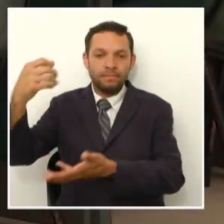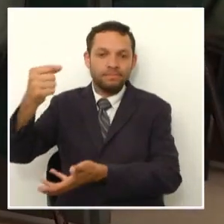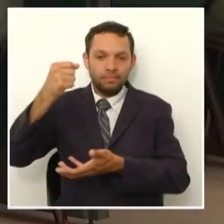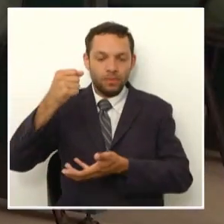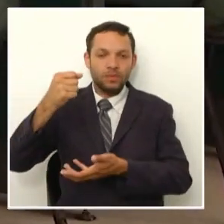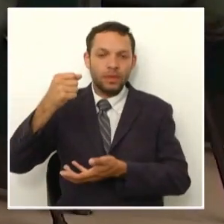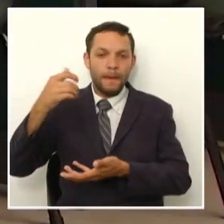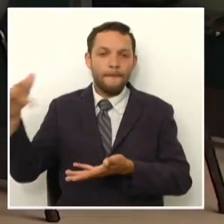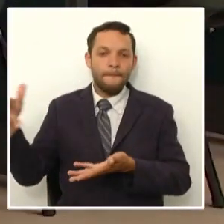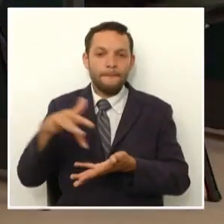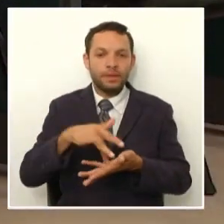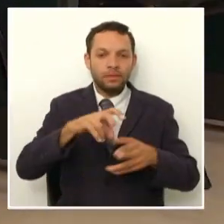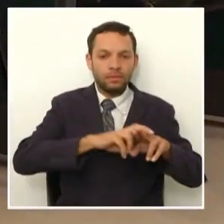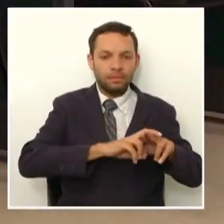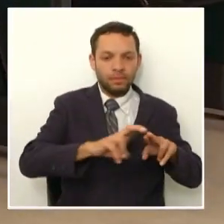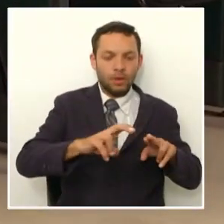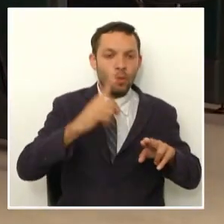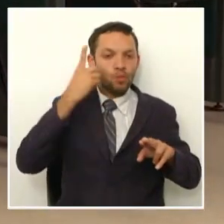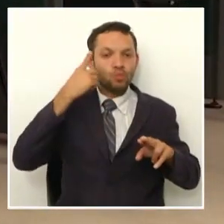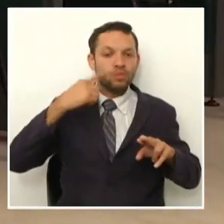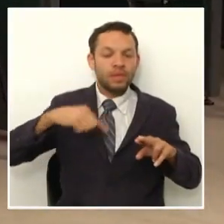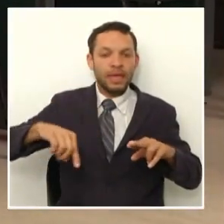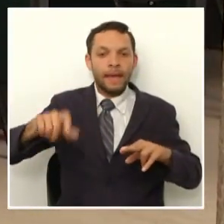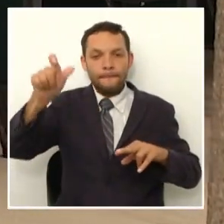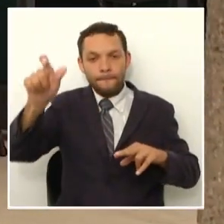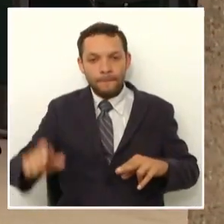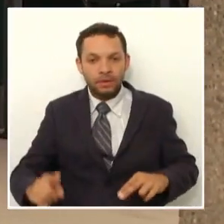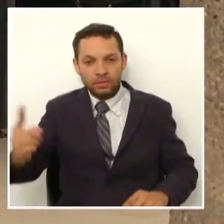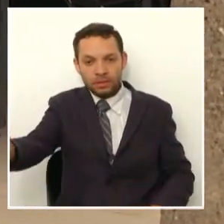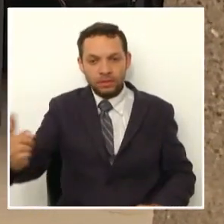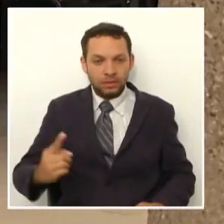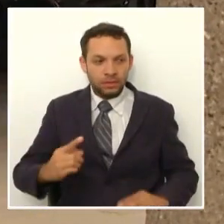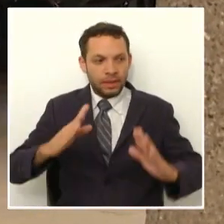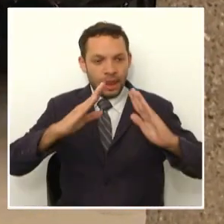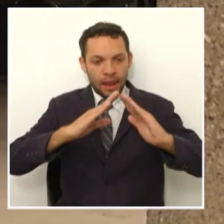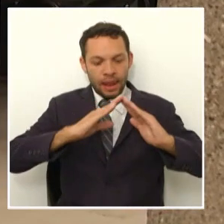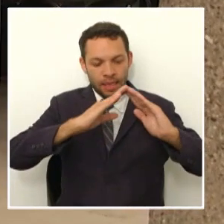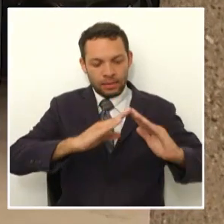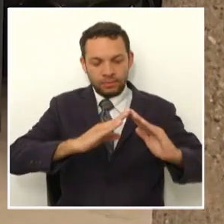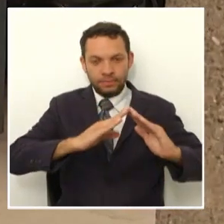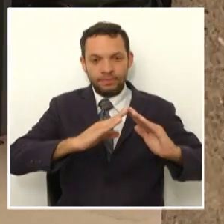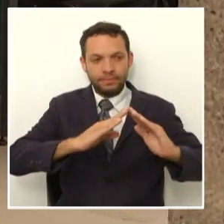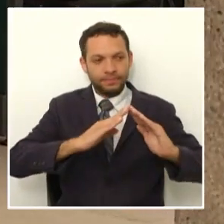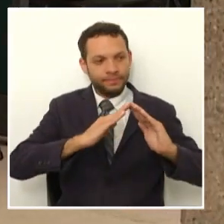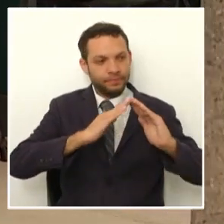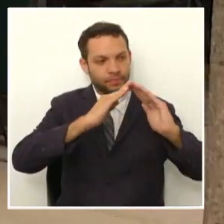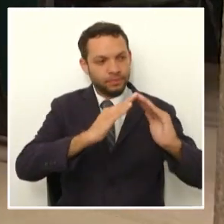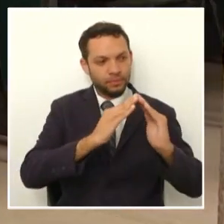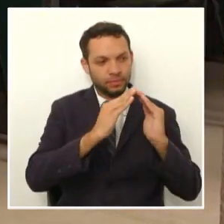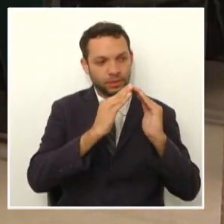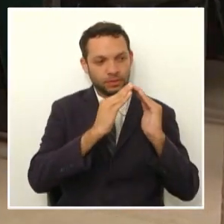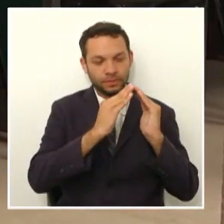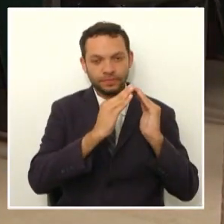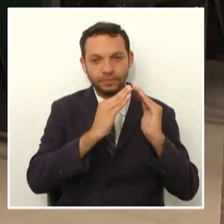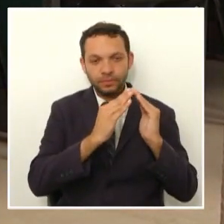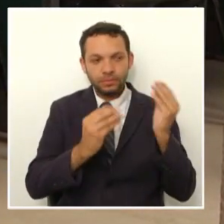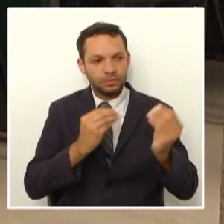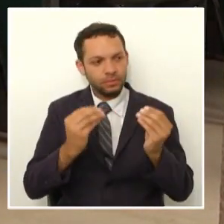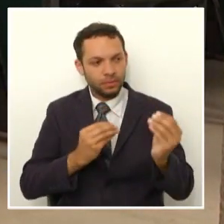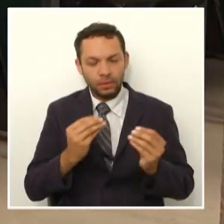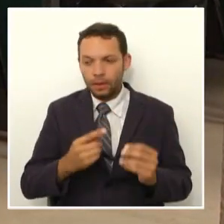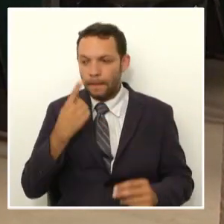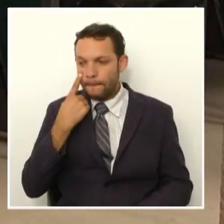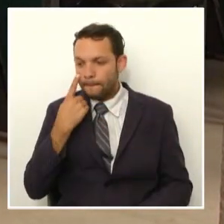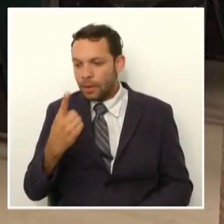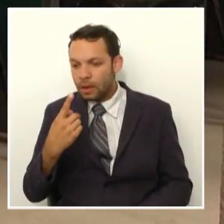casa llegó una persona, llevó una culebrita. Cuando él llegó a la casa, la niña tenía la culebrita y él se dio cuenta que era